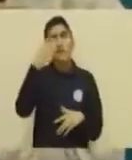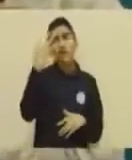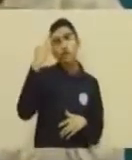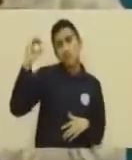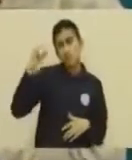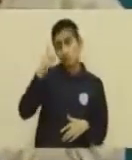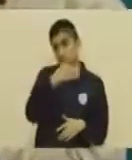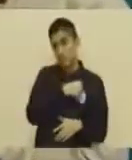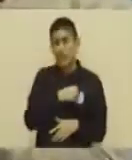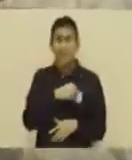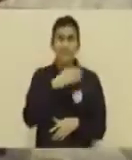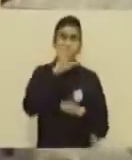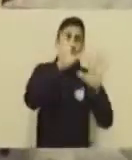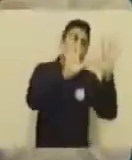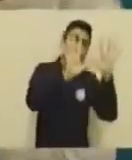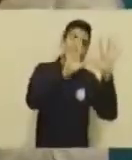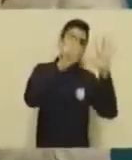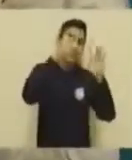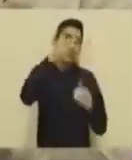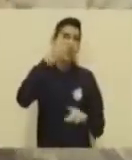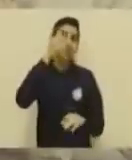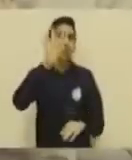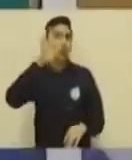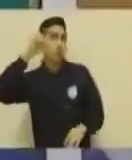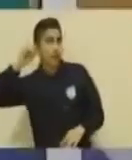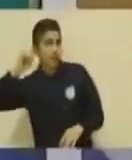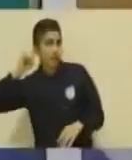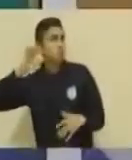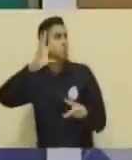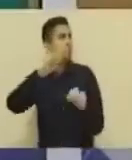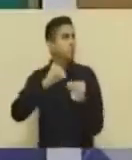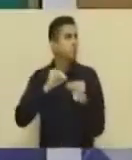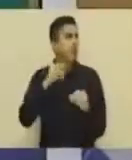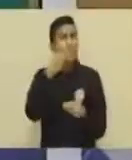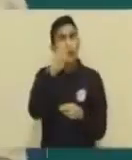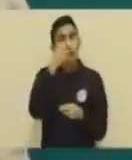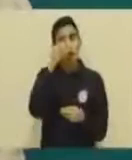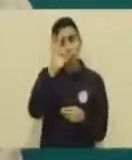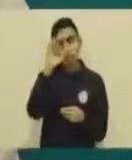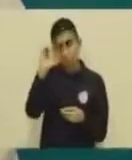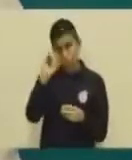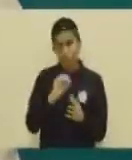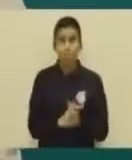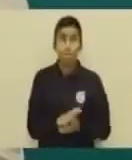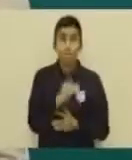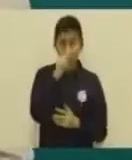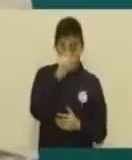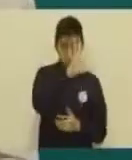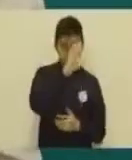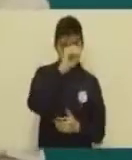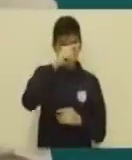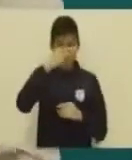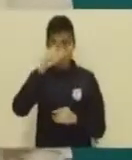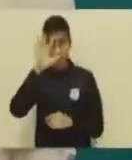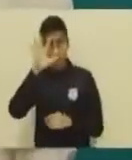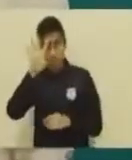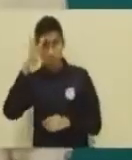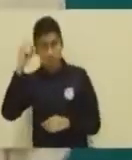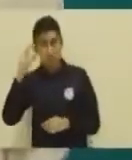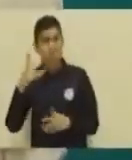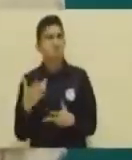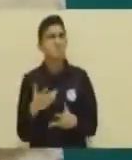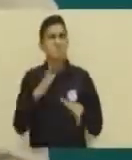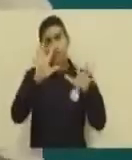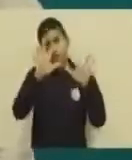nosotros restamos 10 otra vez menos 40, nos vuelve a dar menos 30. Si restamos 50 menos 40, nos da